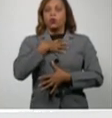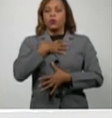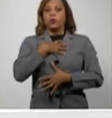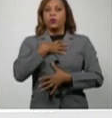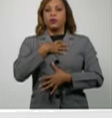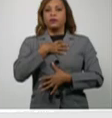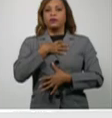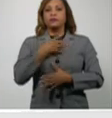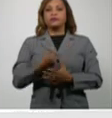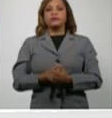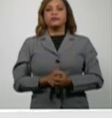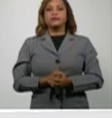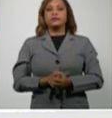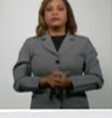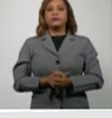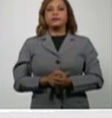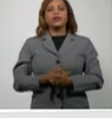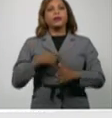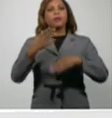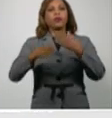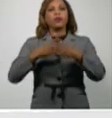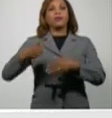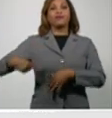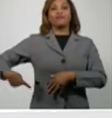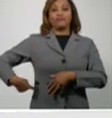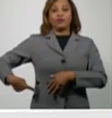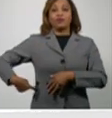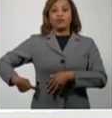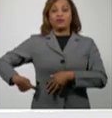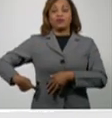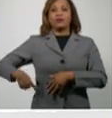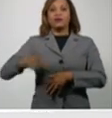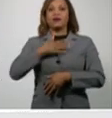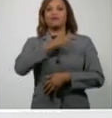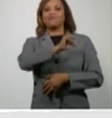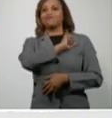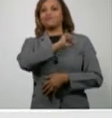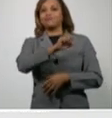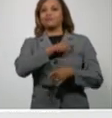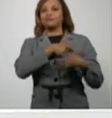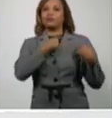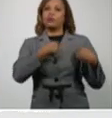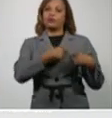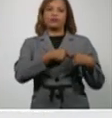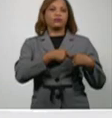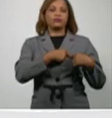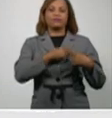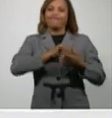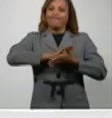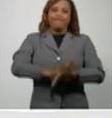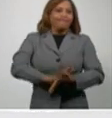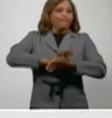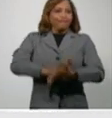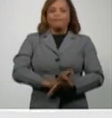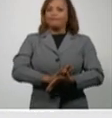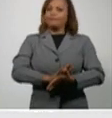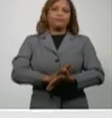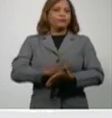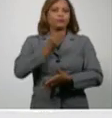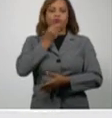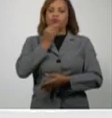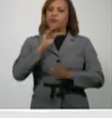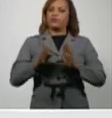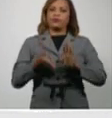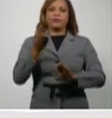una disfunción renal aguda, pues hace una parada cardíaca que no responde a las maniobras de